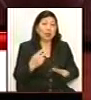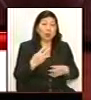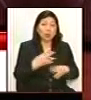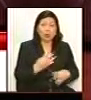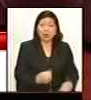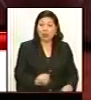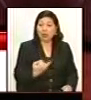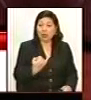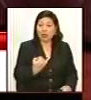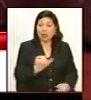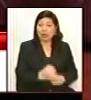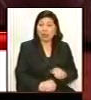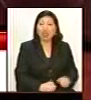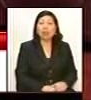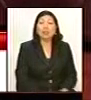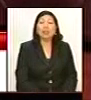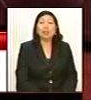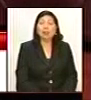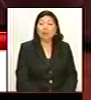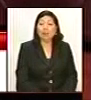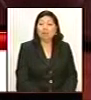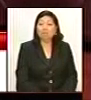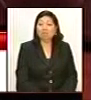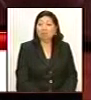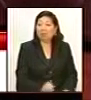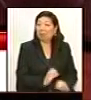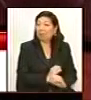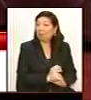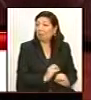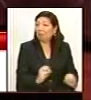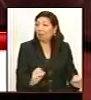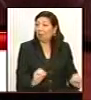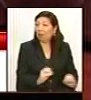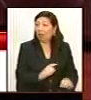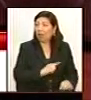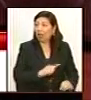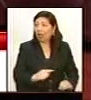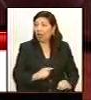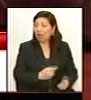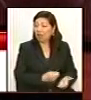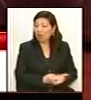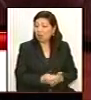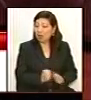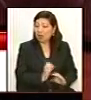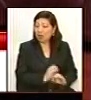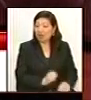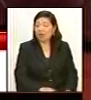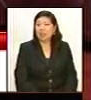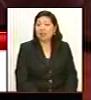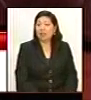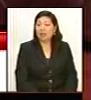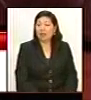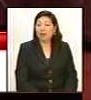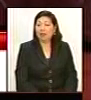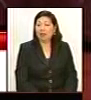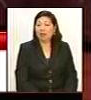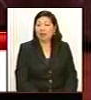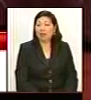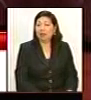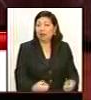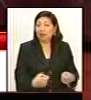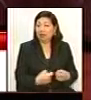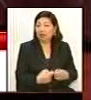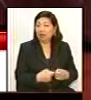junio de 2018 no se había designado al jefe de adquisiciones, ¿no?, a la red